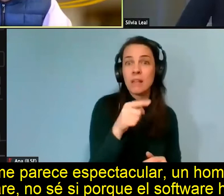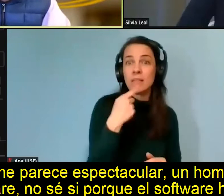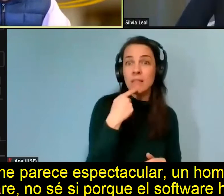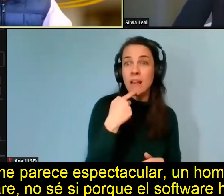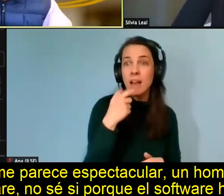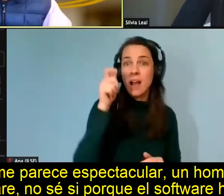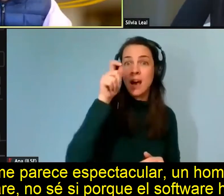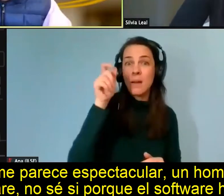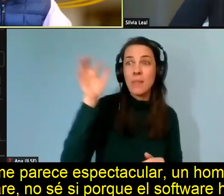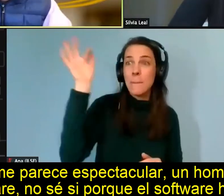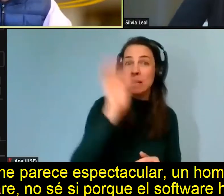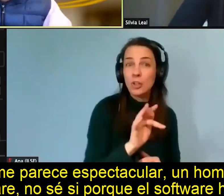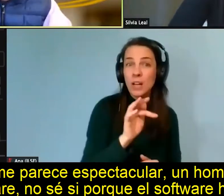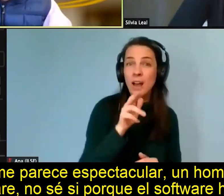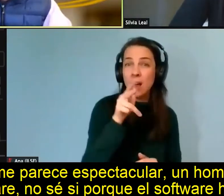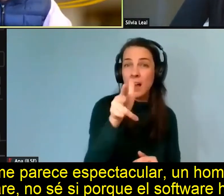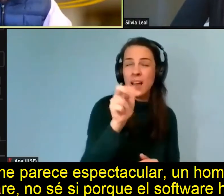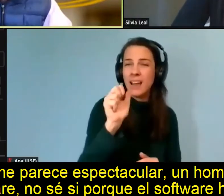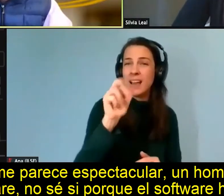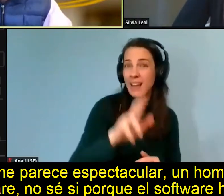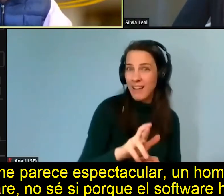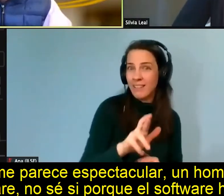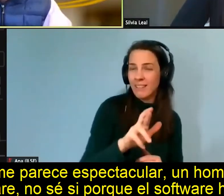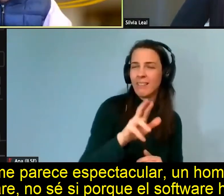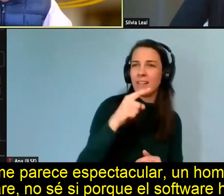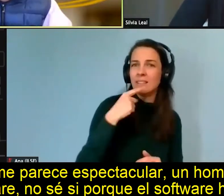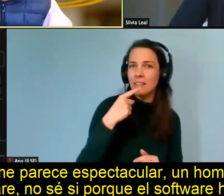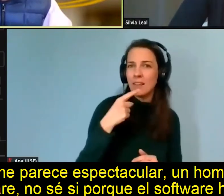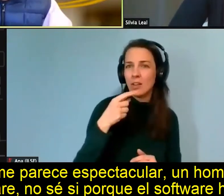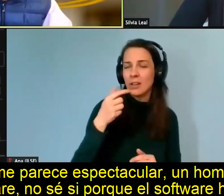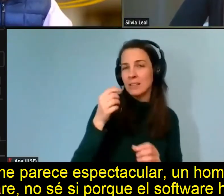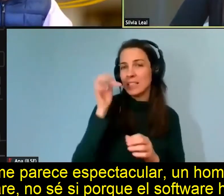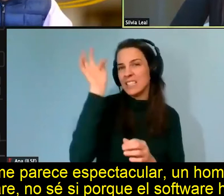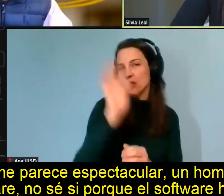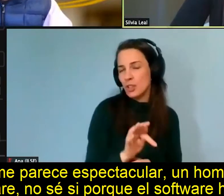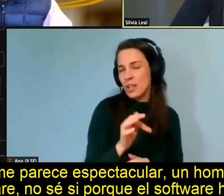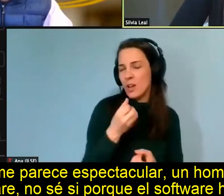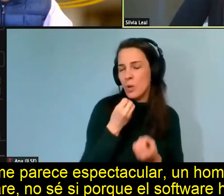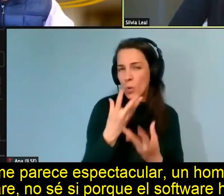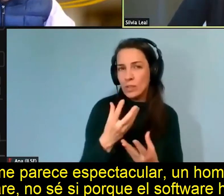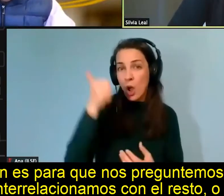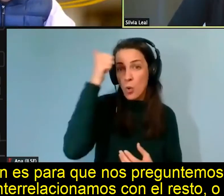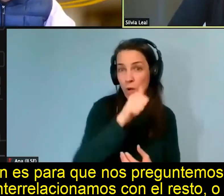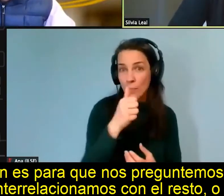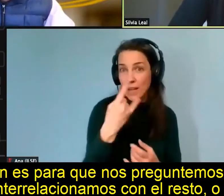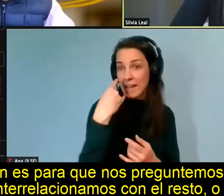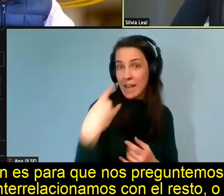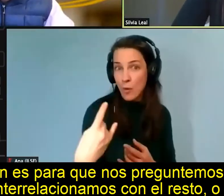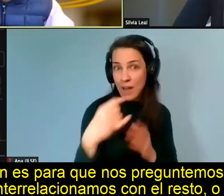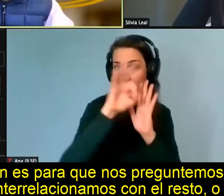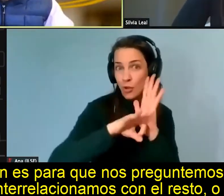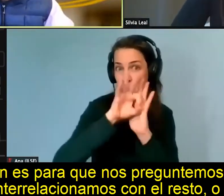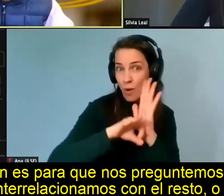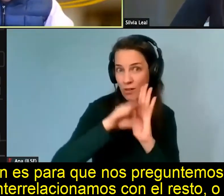¿no? Un hombre que se enamora de su software, ¿no? No sé Sí, si porque el software hace todo lo que quiere, que